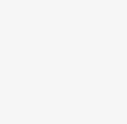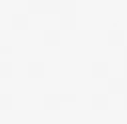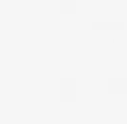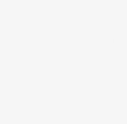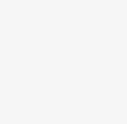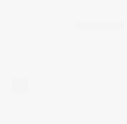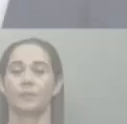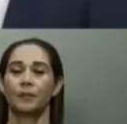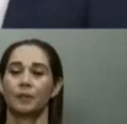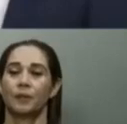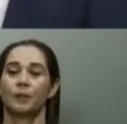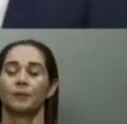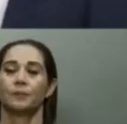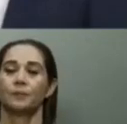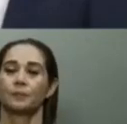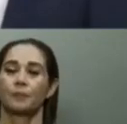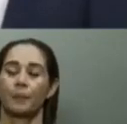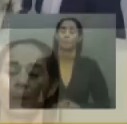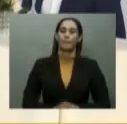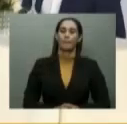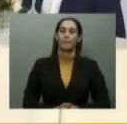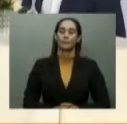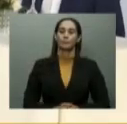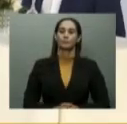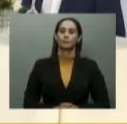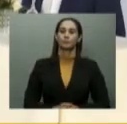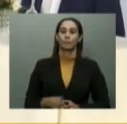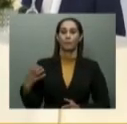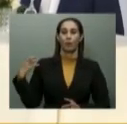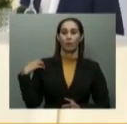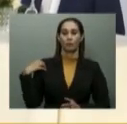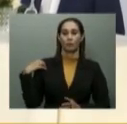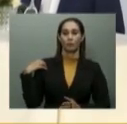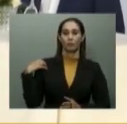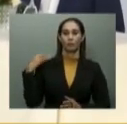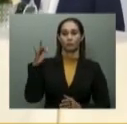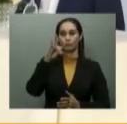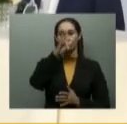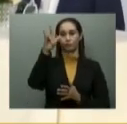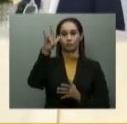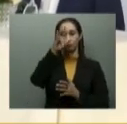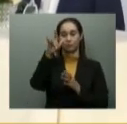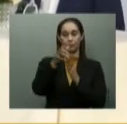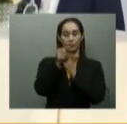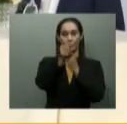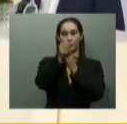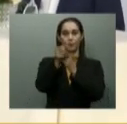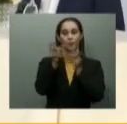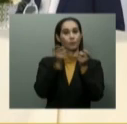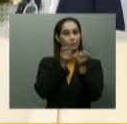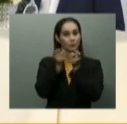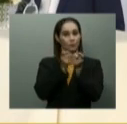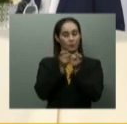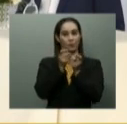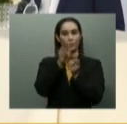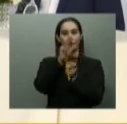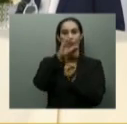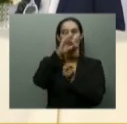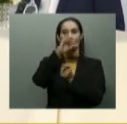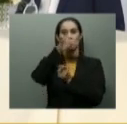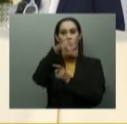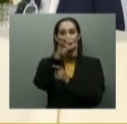mago frank ha donado bien ahí ahí estaban las declaraciones del director general